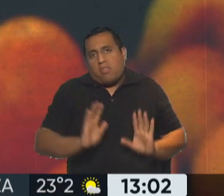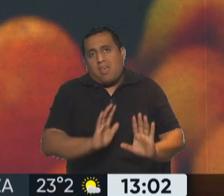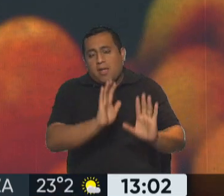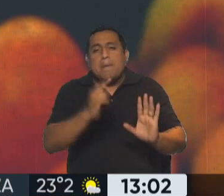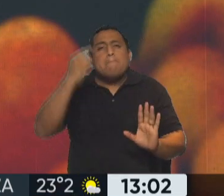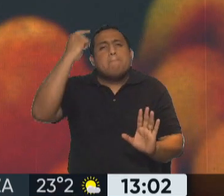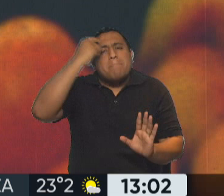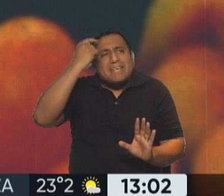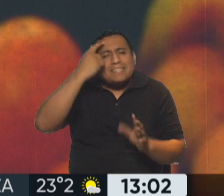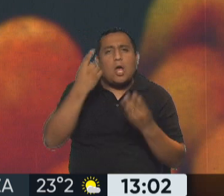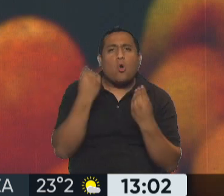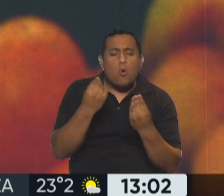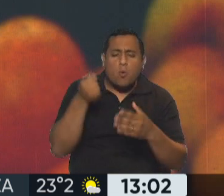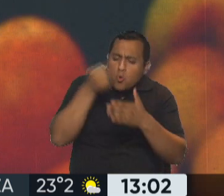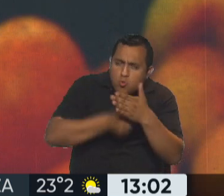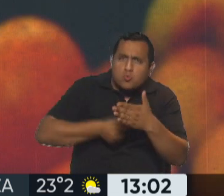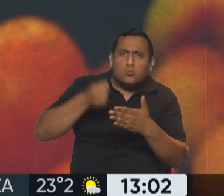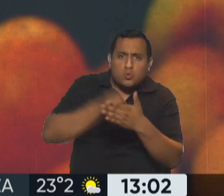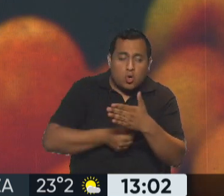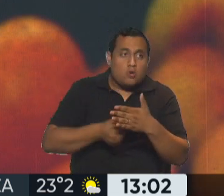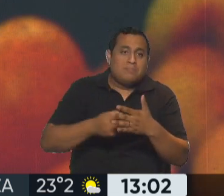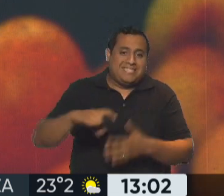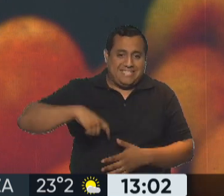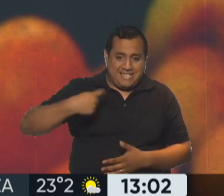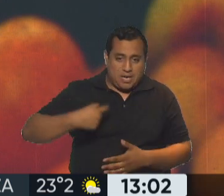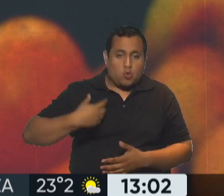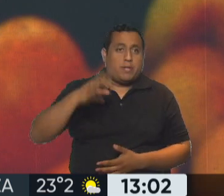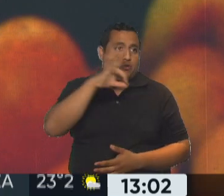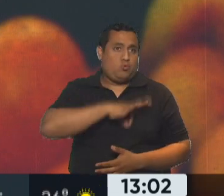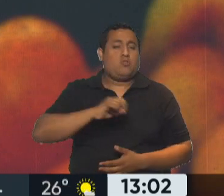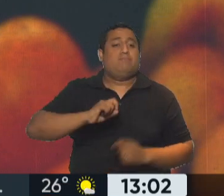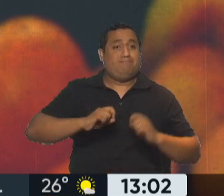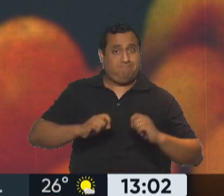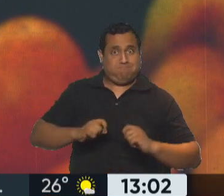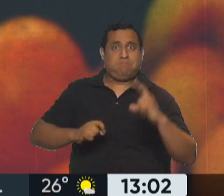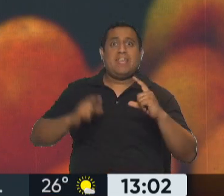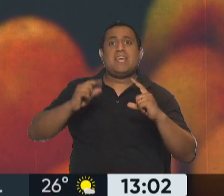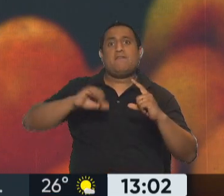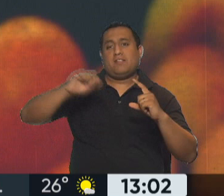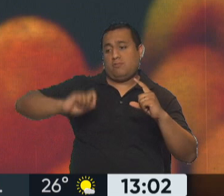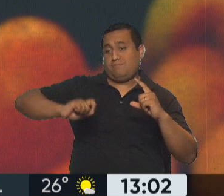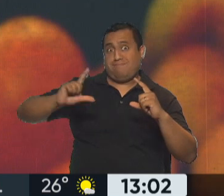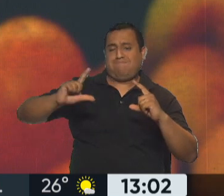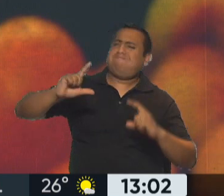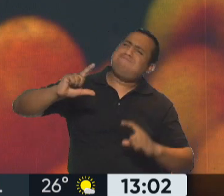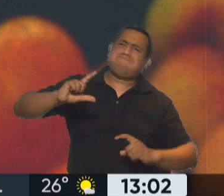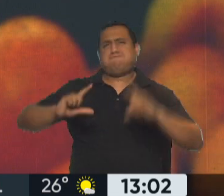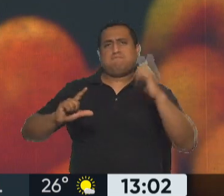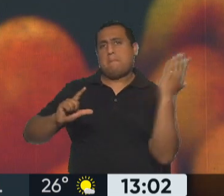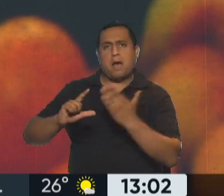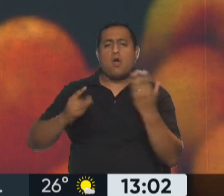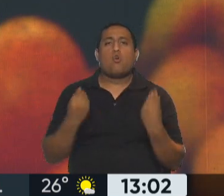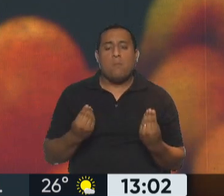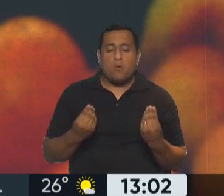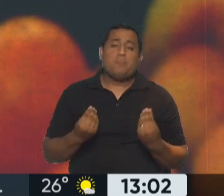reforzar esa lucha sindical, esa pelea de los sindicatos para que efectivamente le ganen a la inflación. La suma fija es una alternativa,